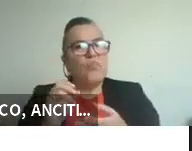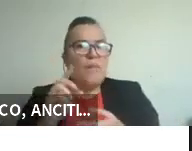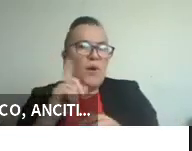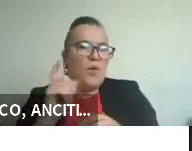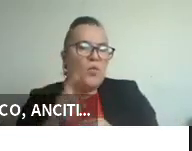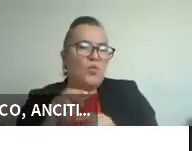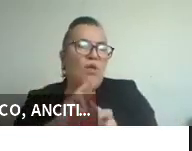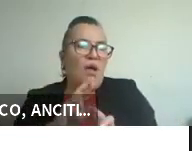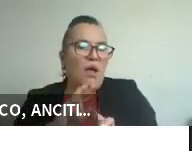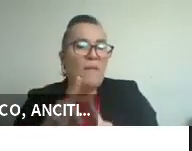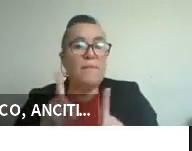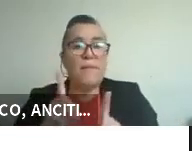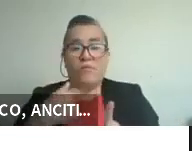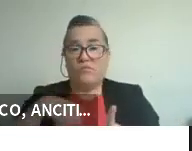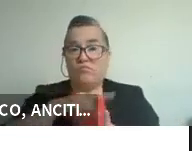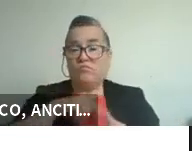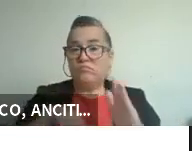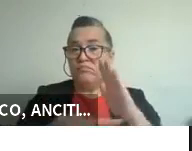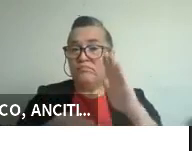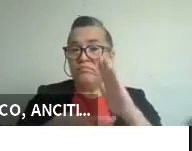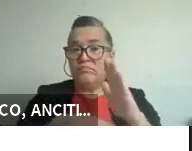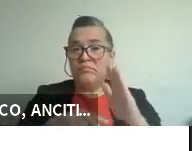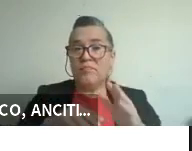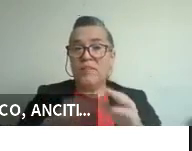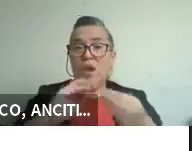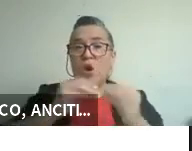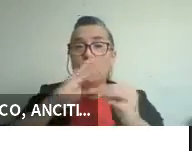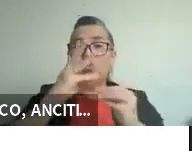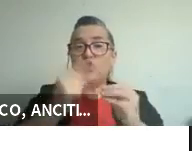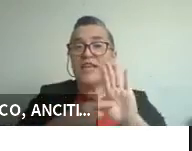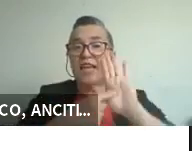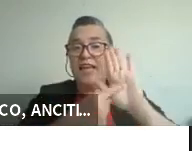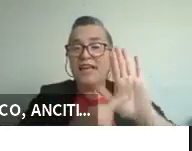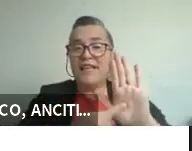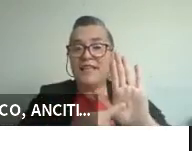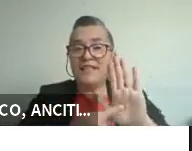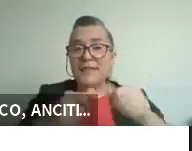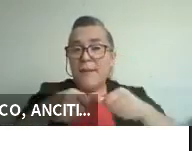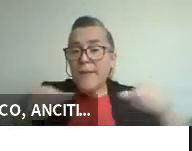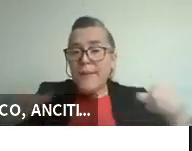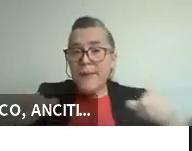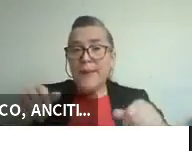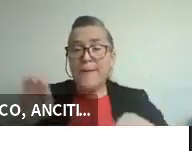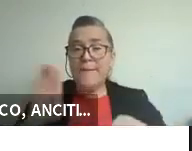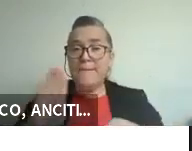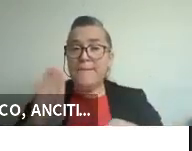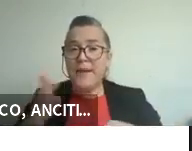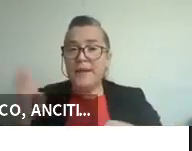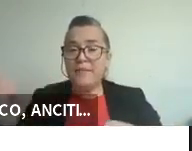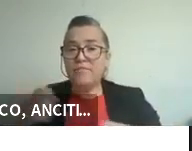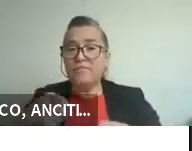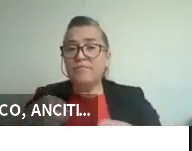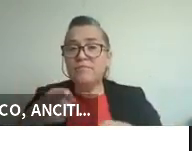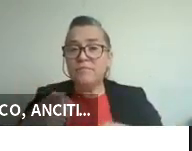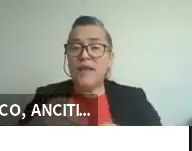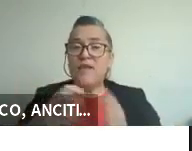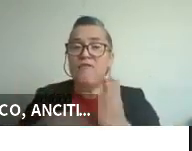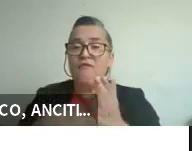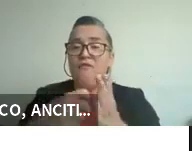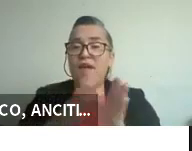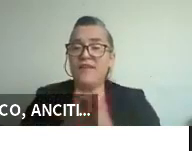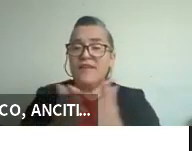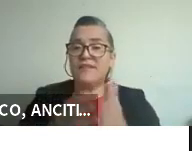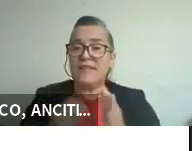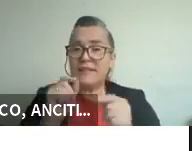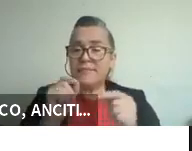embargo si nos basamos en los índices bibliométricos de las publicaciones efectuadas en revistas especializadas el aporte